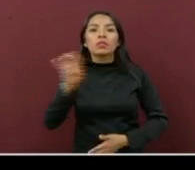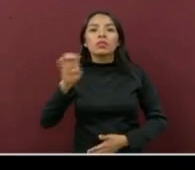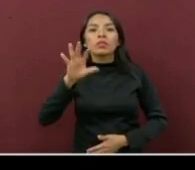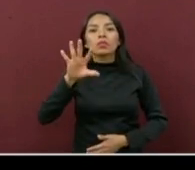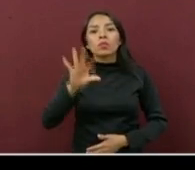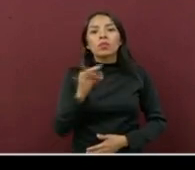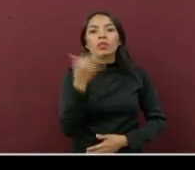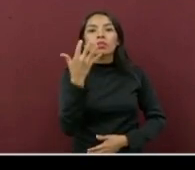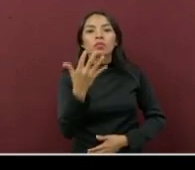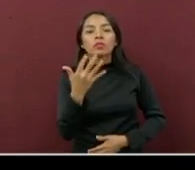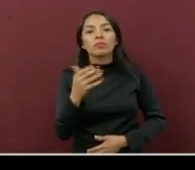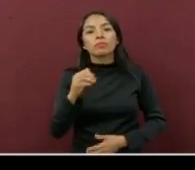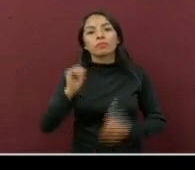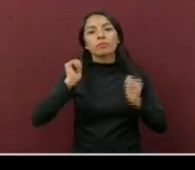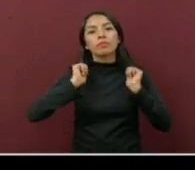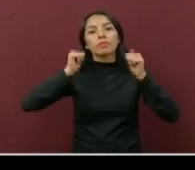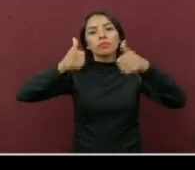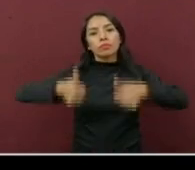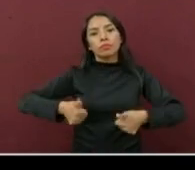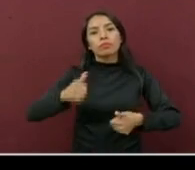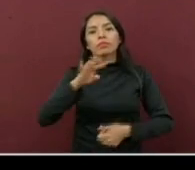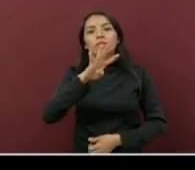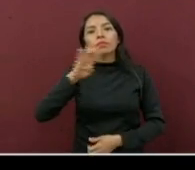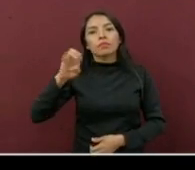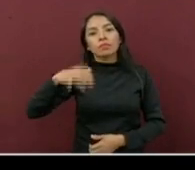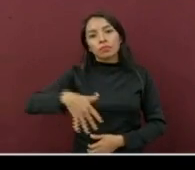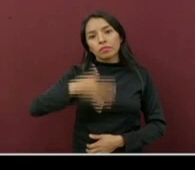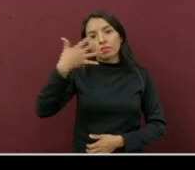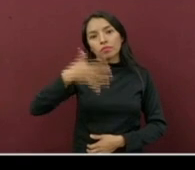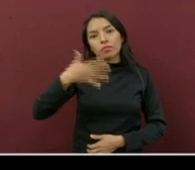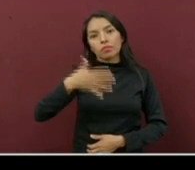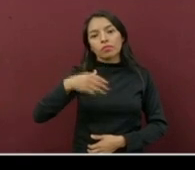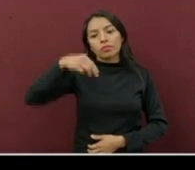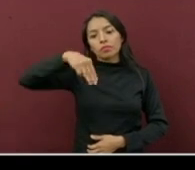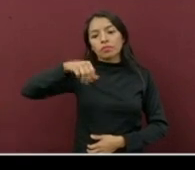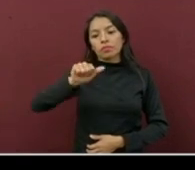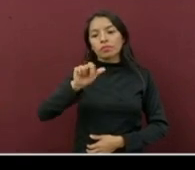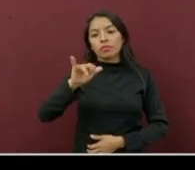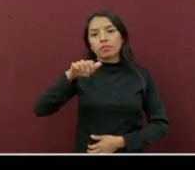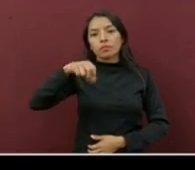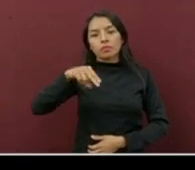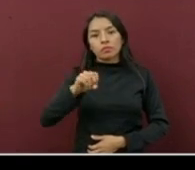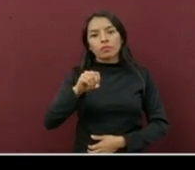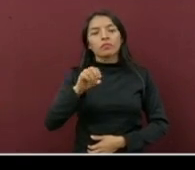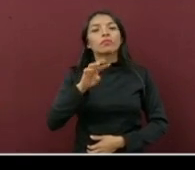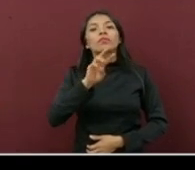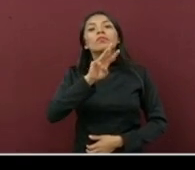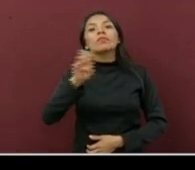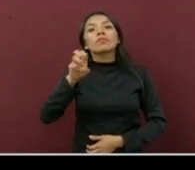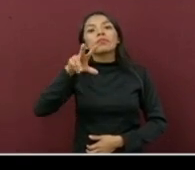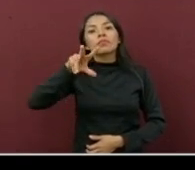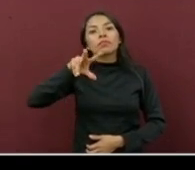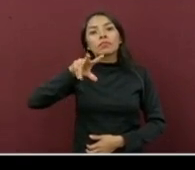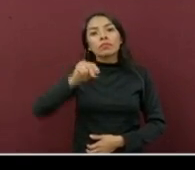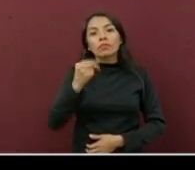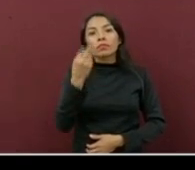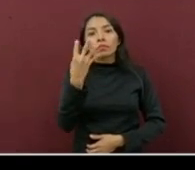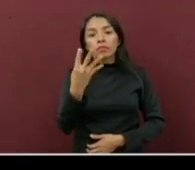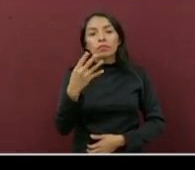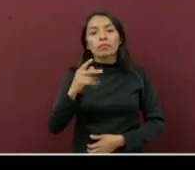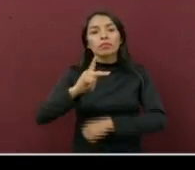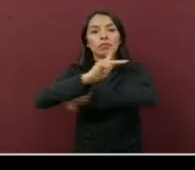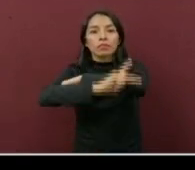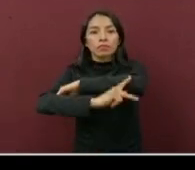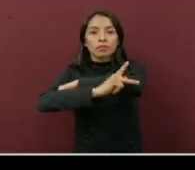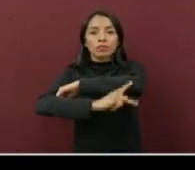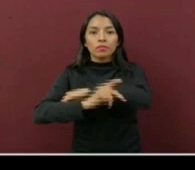445 alvarado 415 mariano escobedo 384 perote